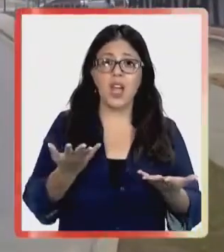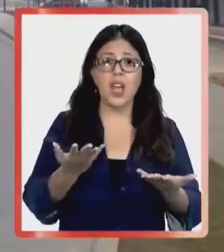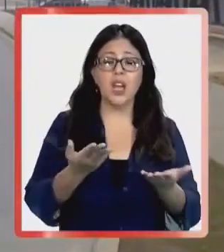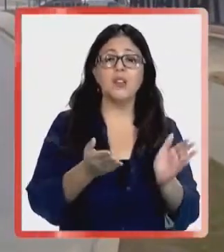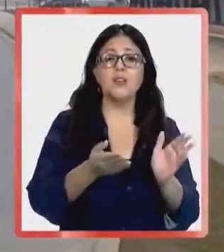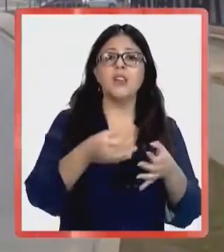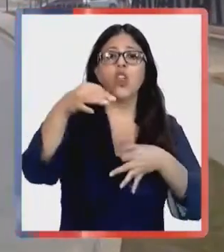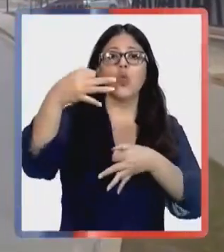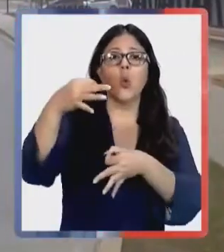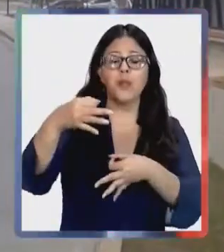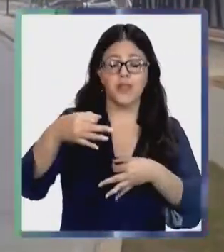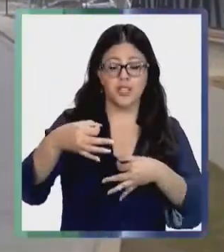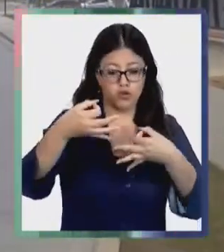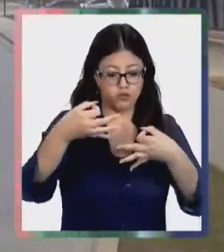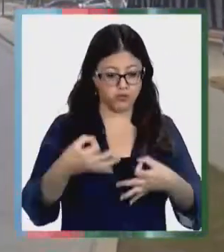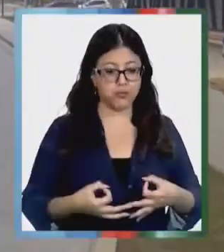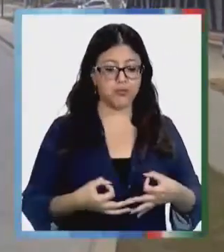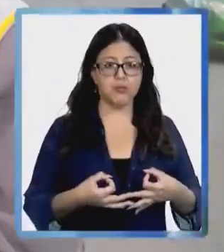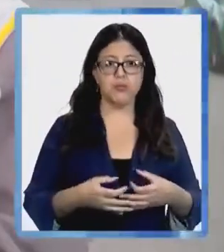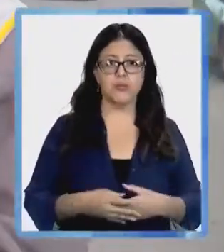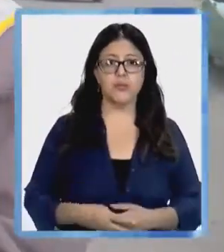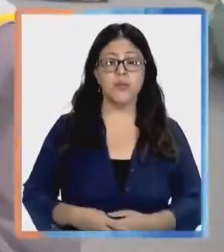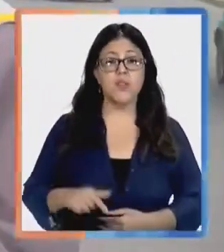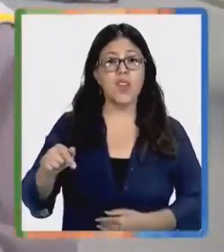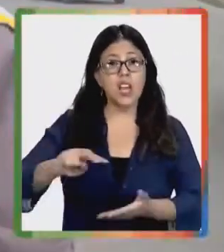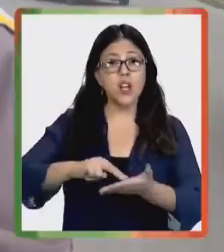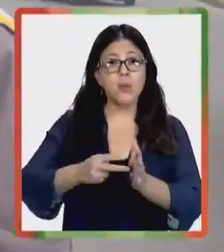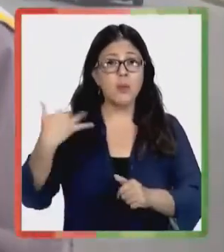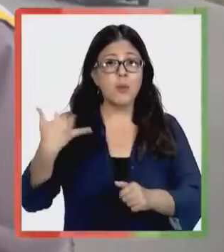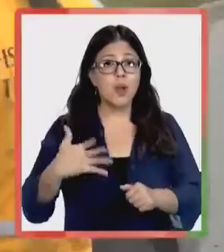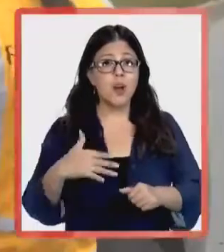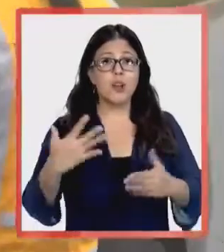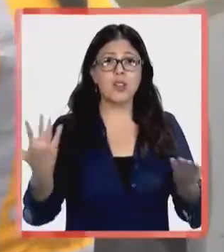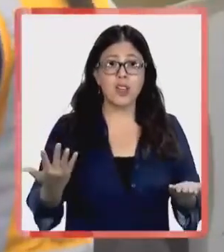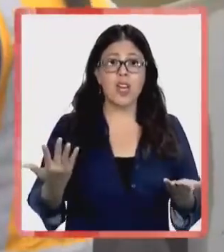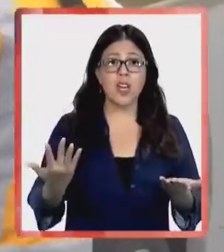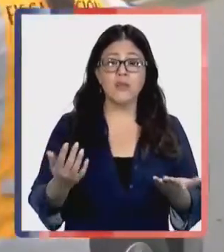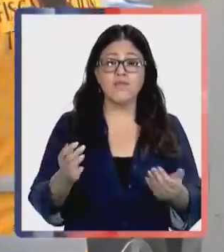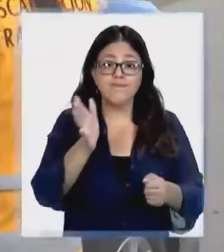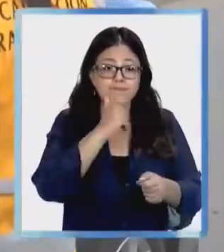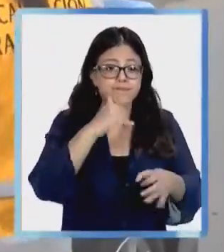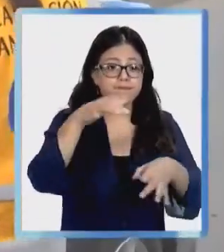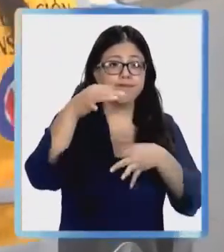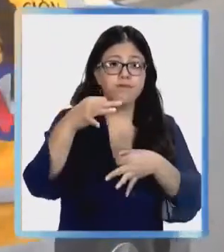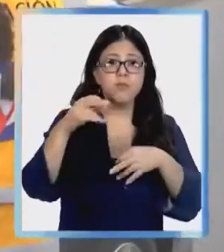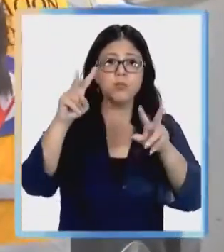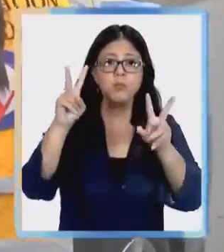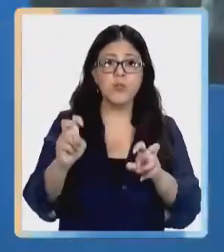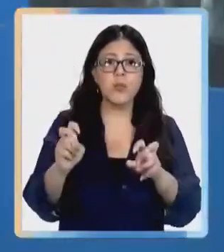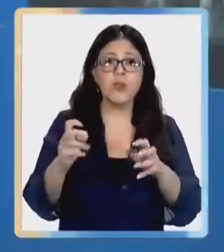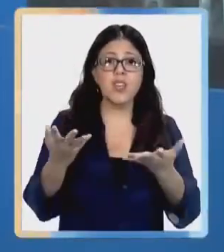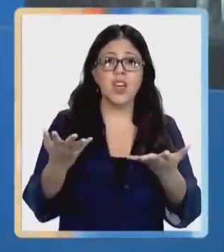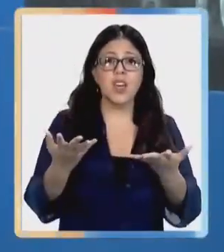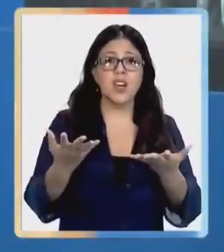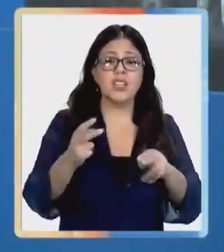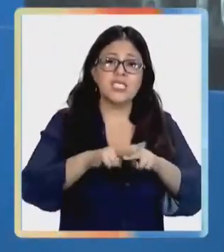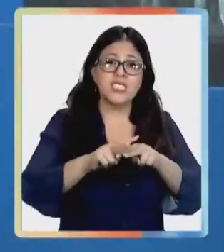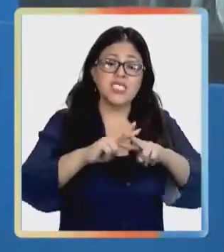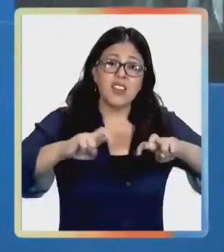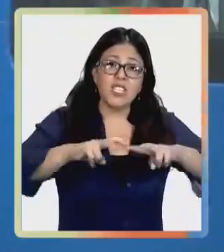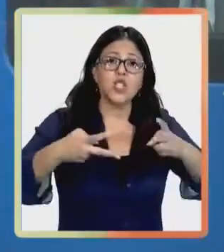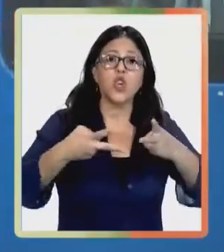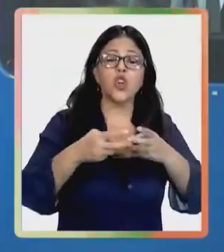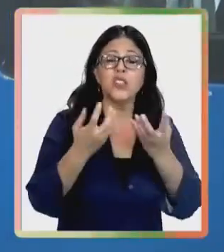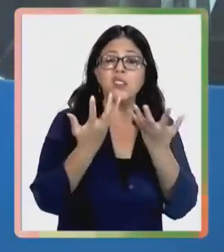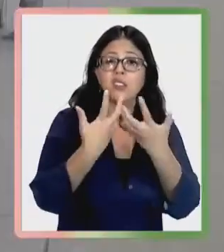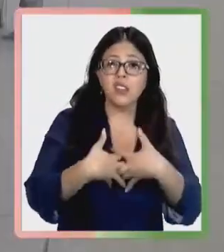de la documentación respectiva. Uno de los grandes problemas es la falta de documentos, ya sea por revisión técnica,